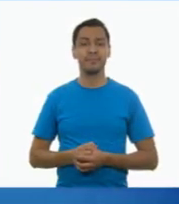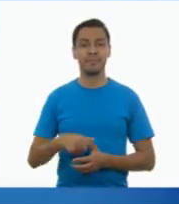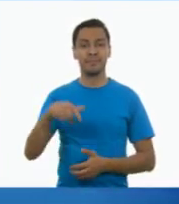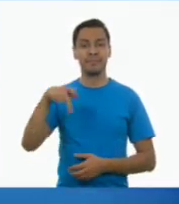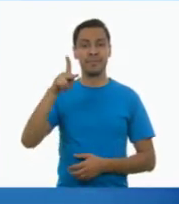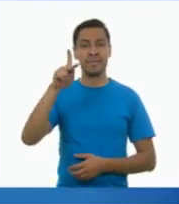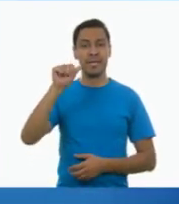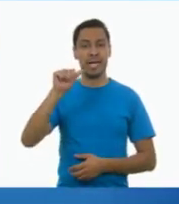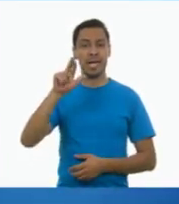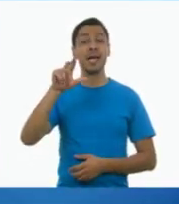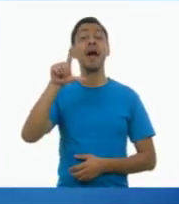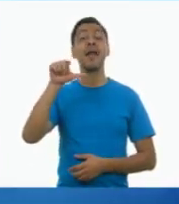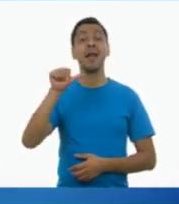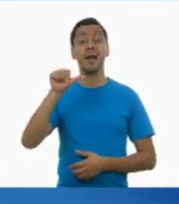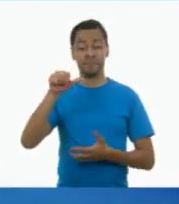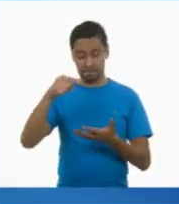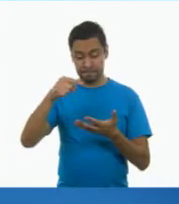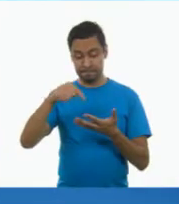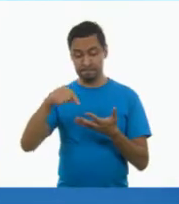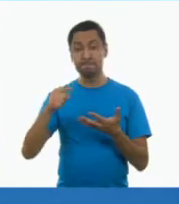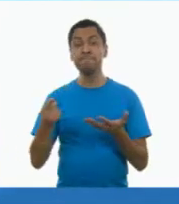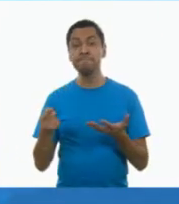Carla.